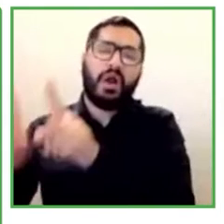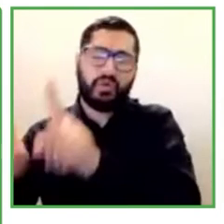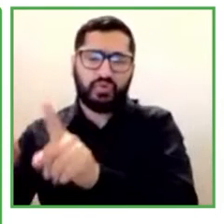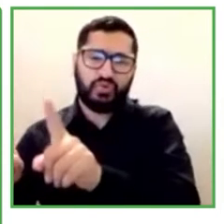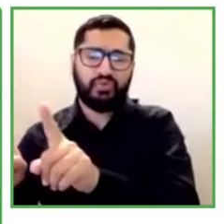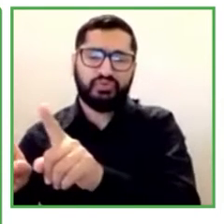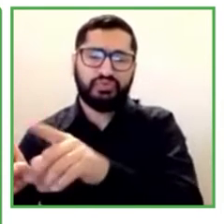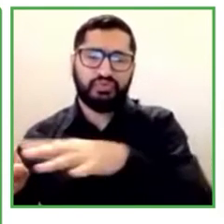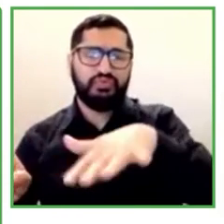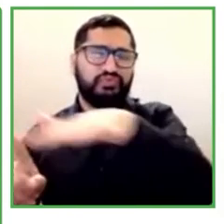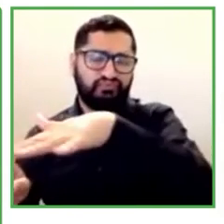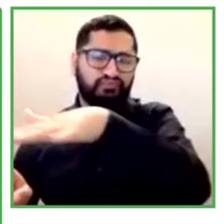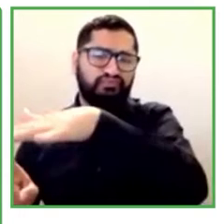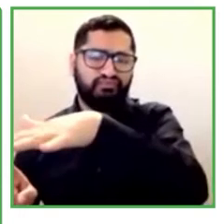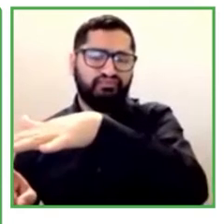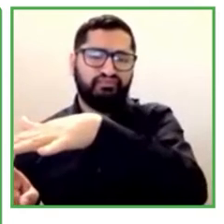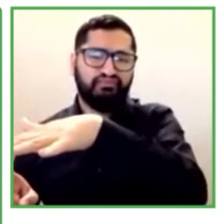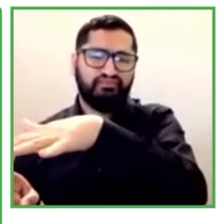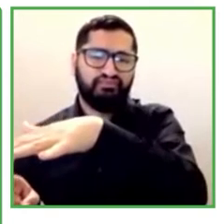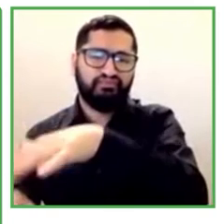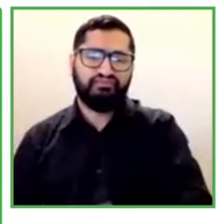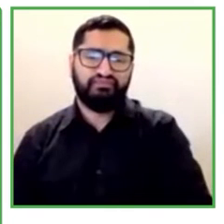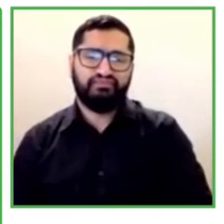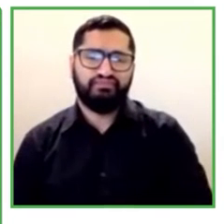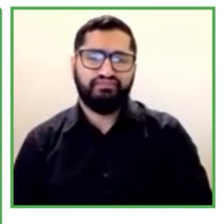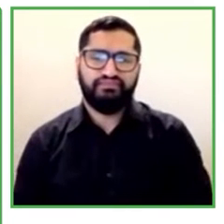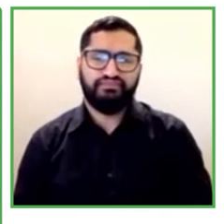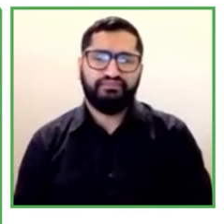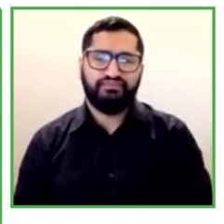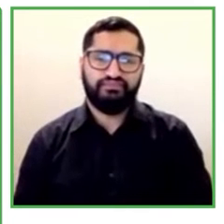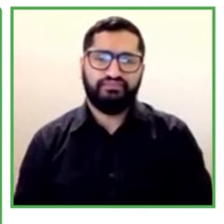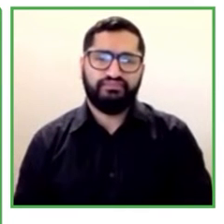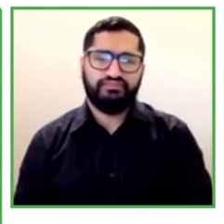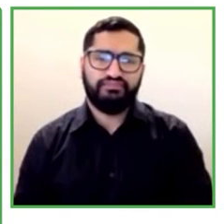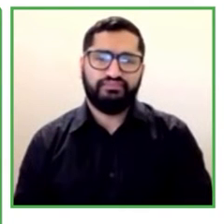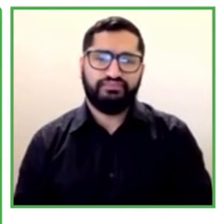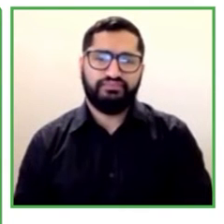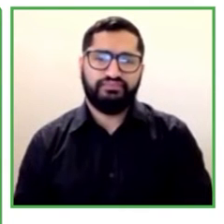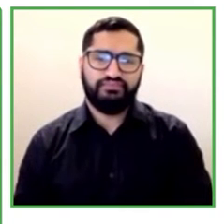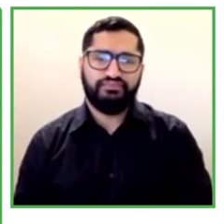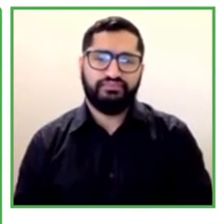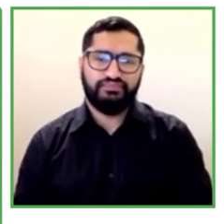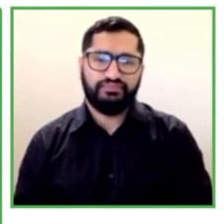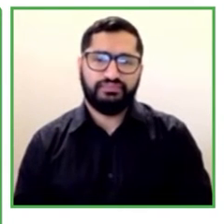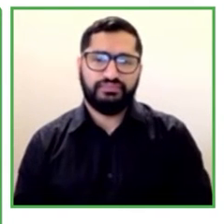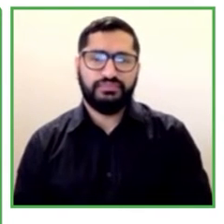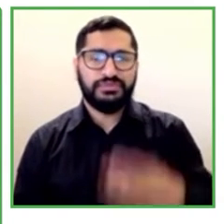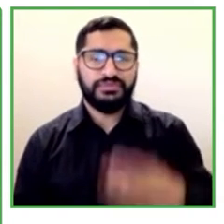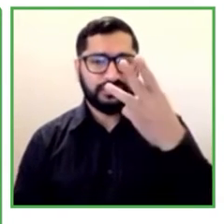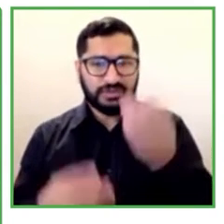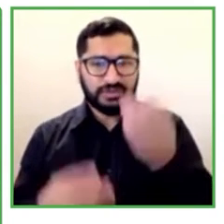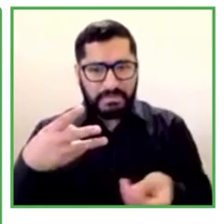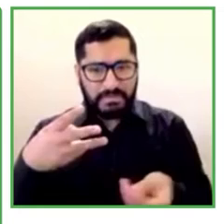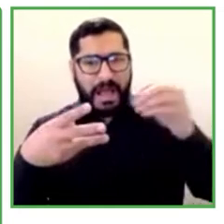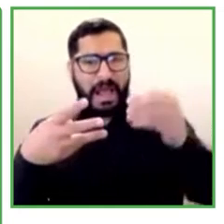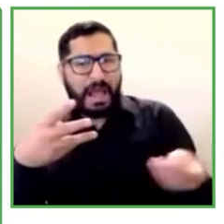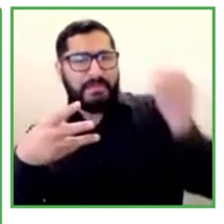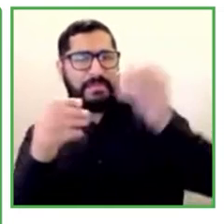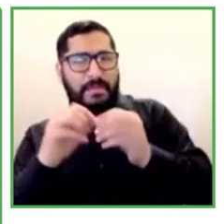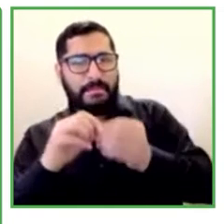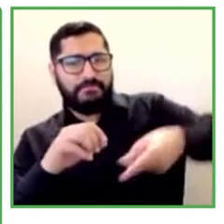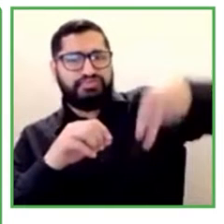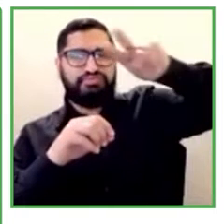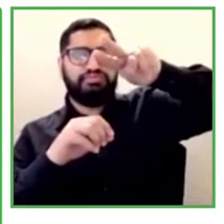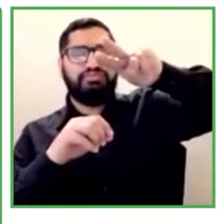tres veces más probable que sean de alto desempeño, tengan un alto rendimiento, y 8 veces más de probabilidad existe de